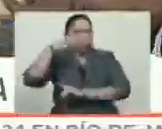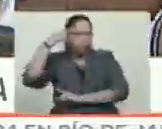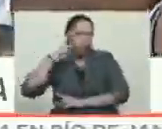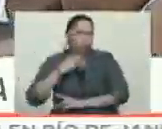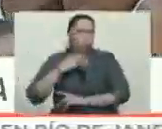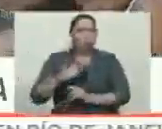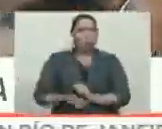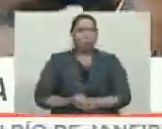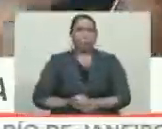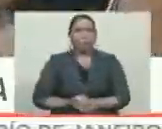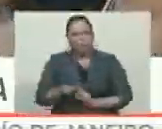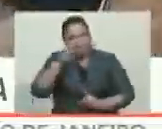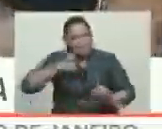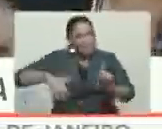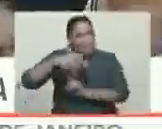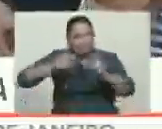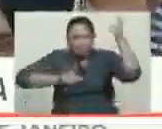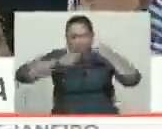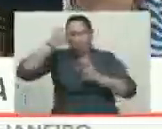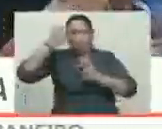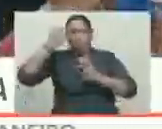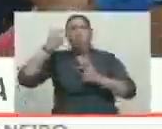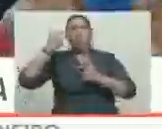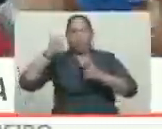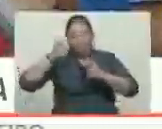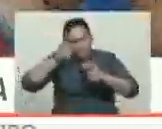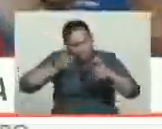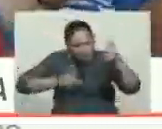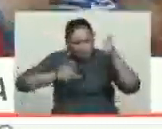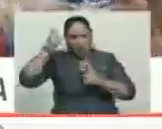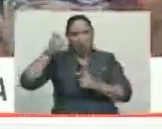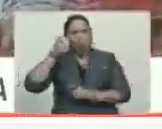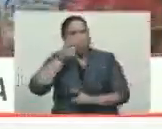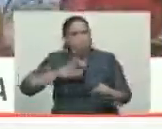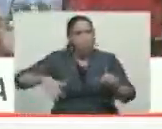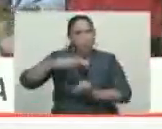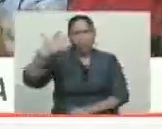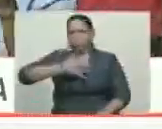bolivariano, el pueblo chavista, el pueblo de Chávez.